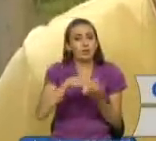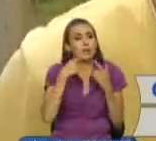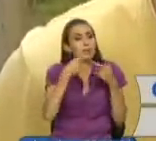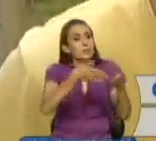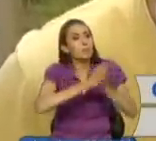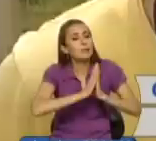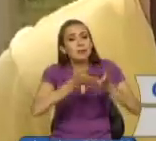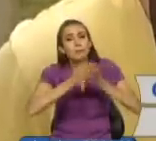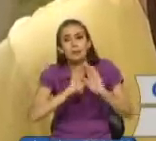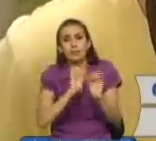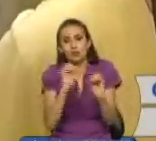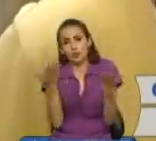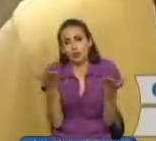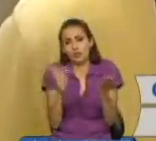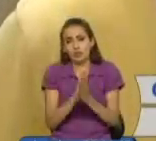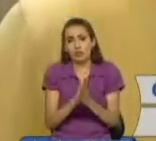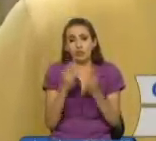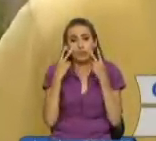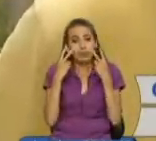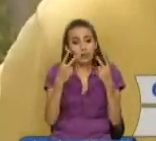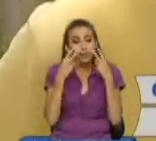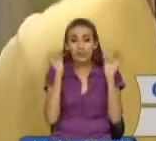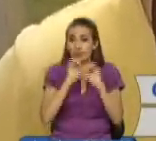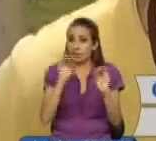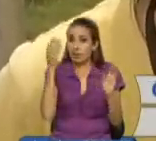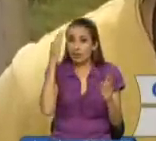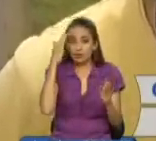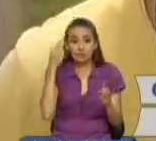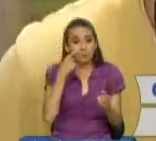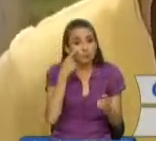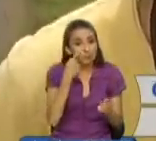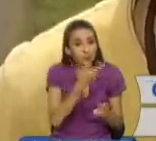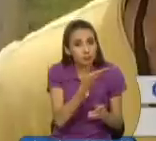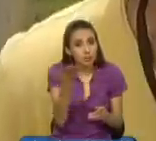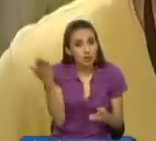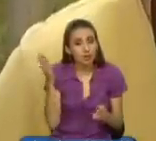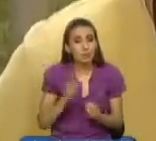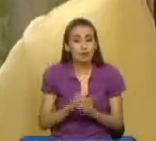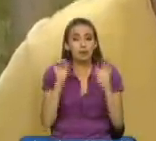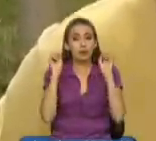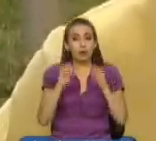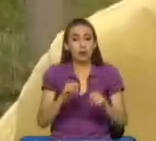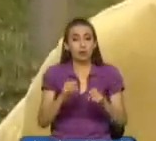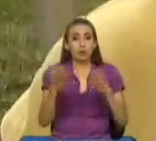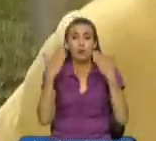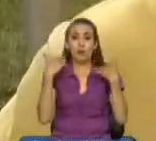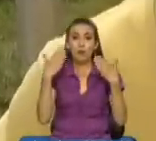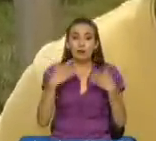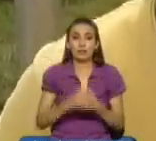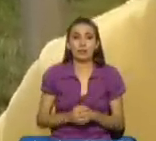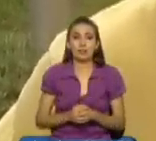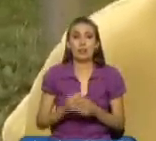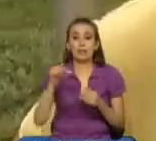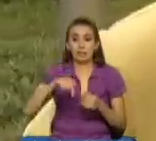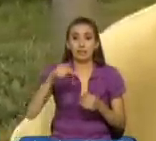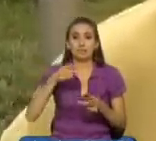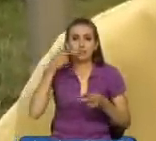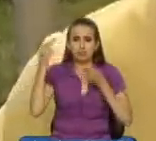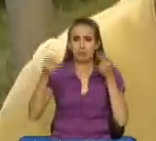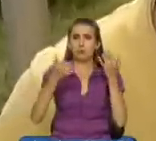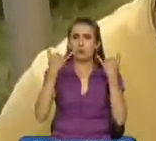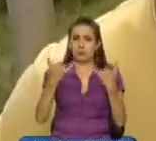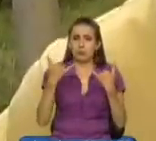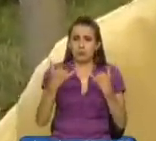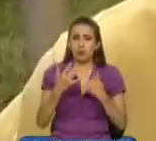pida Oiga arréglame la carretera ya lo palpar ellos ya saben lo que necesita este pueblo de Guayaquil que este s es el pueblo madera de